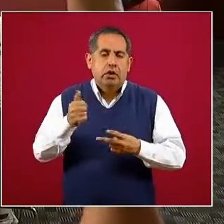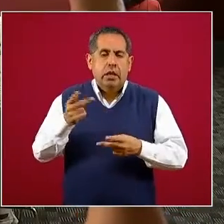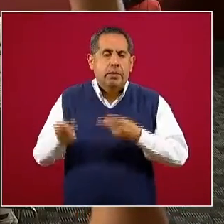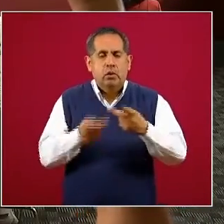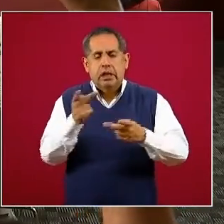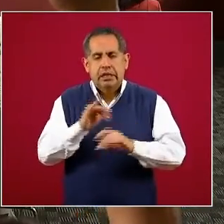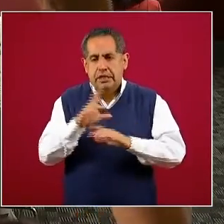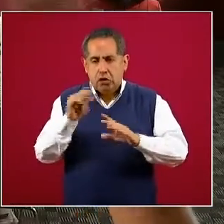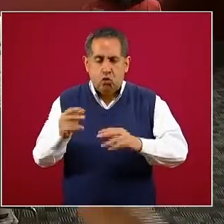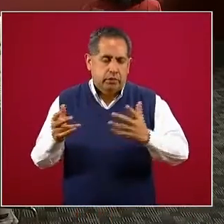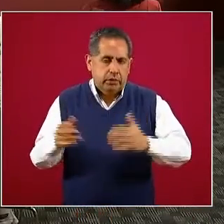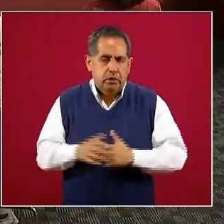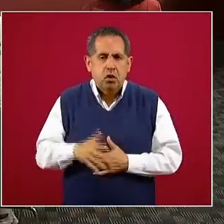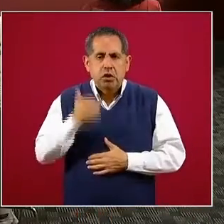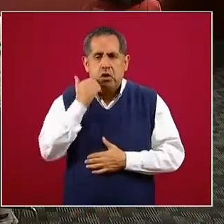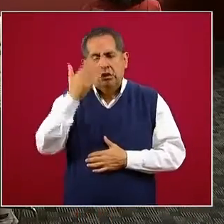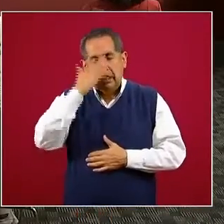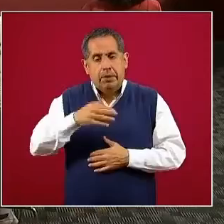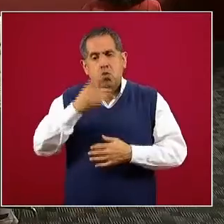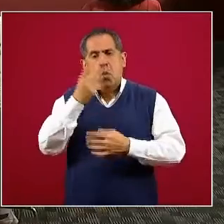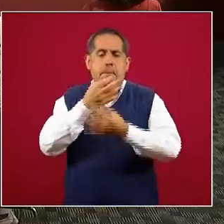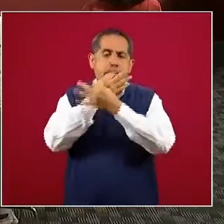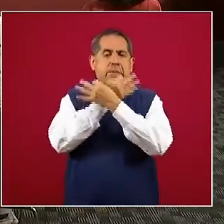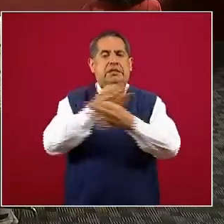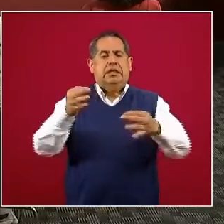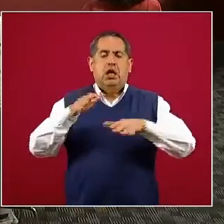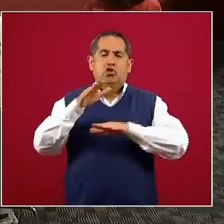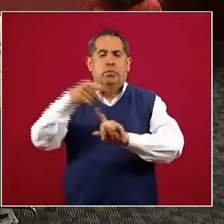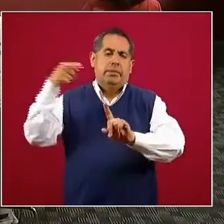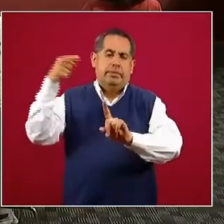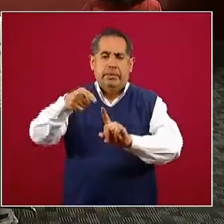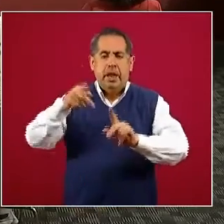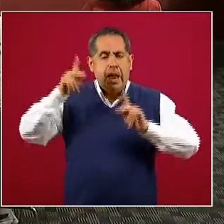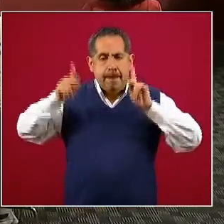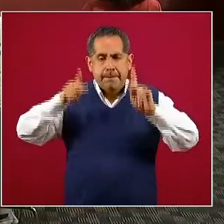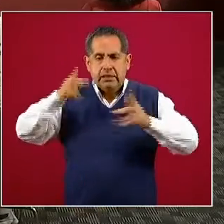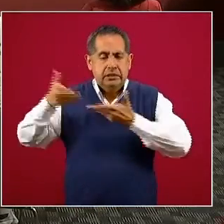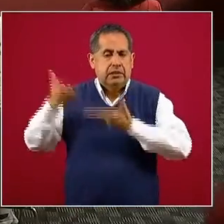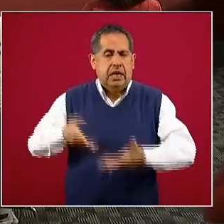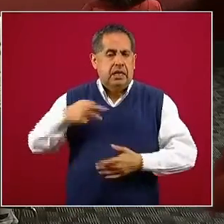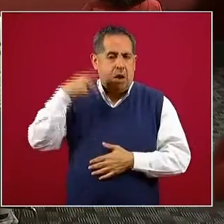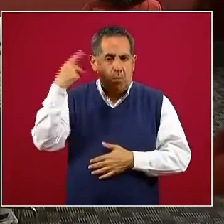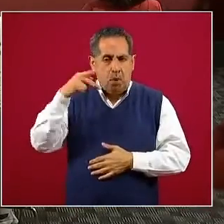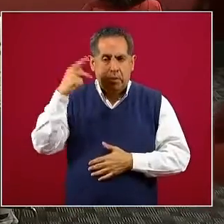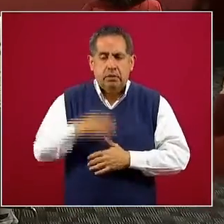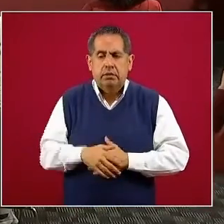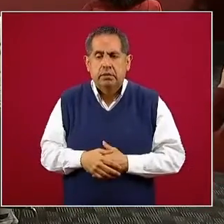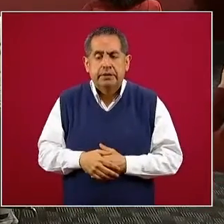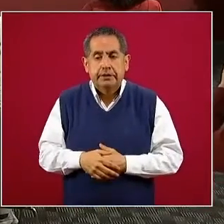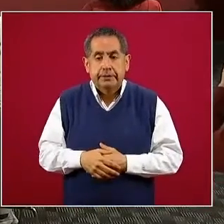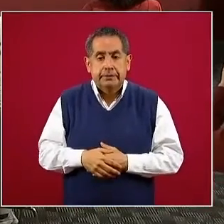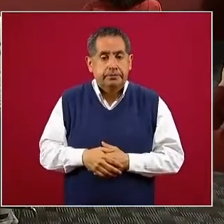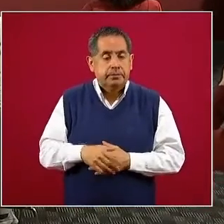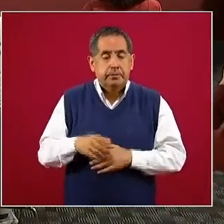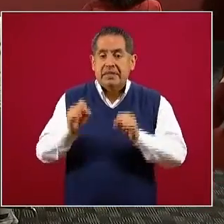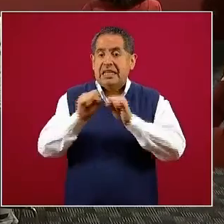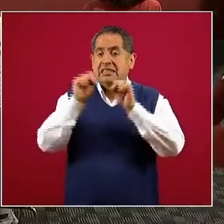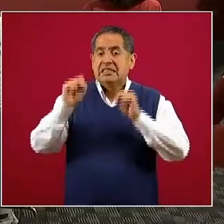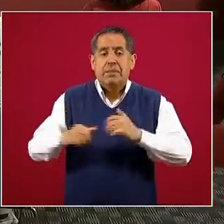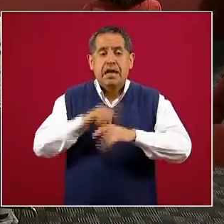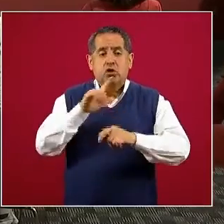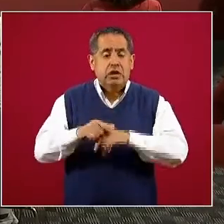contemplado habilitar alguna otra unidad temporal aquí para Puebla para desahogar la alta demanda que ya presentan las unidades de aquí del IMSS? Eso